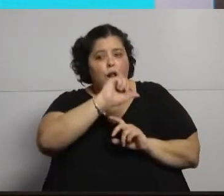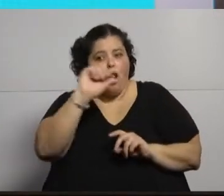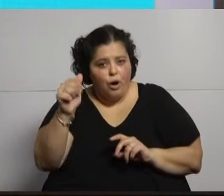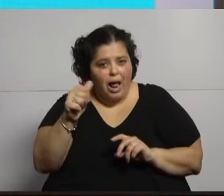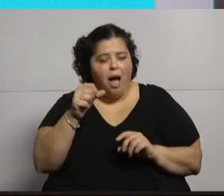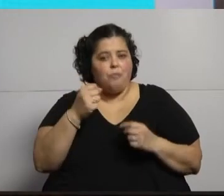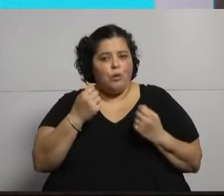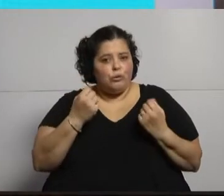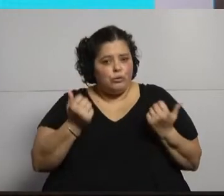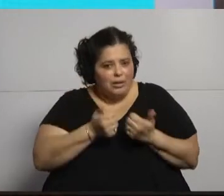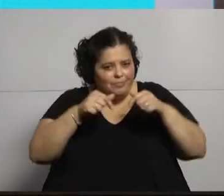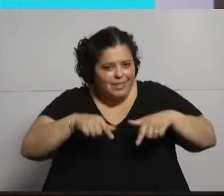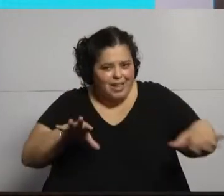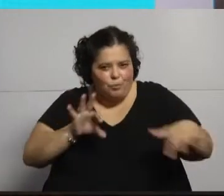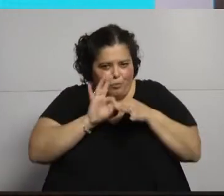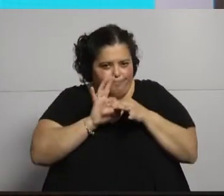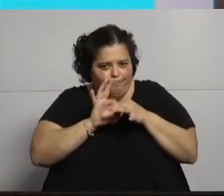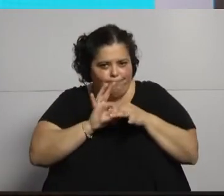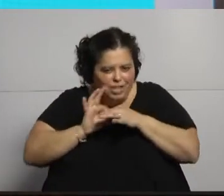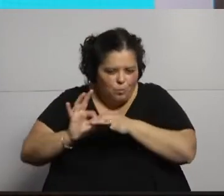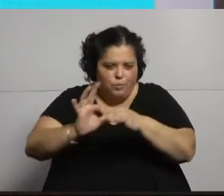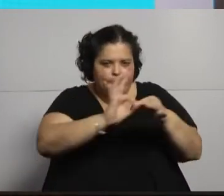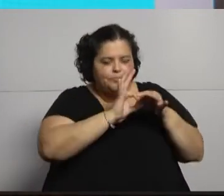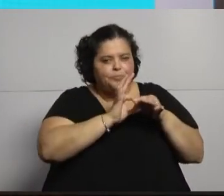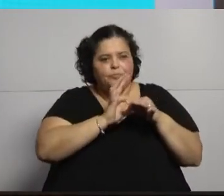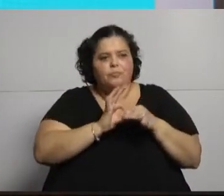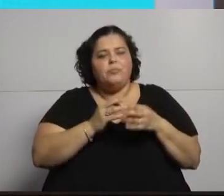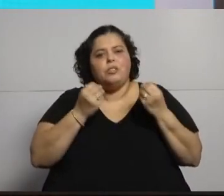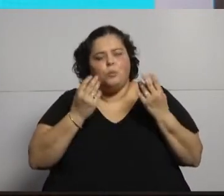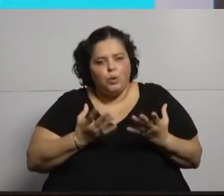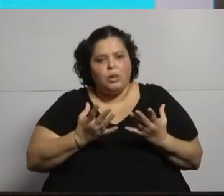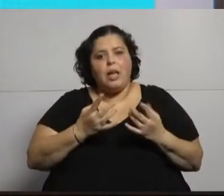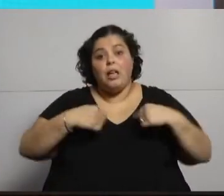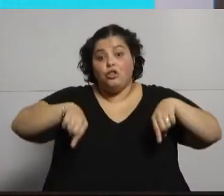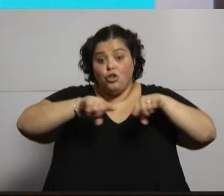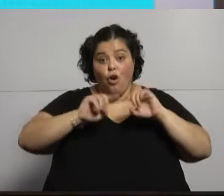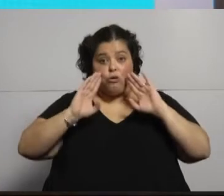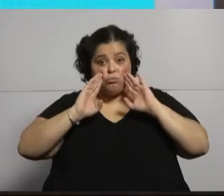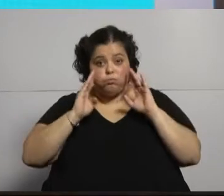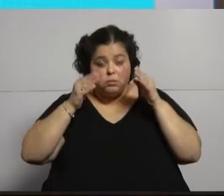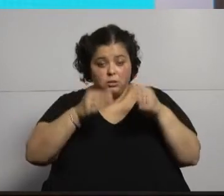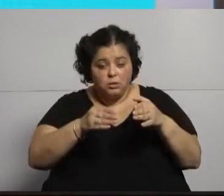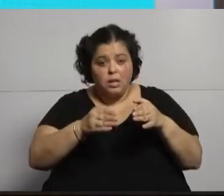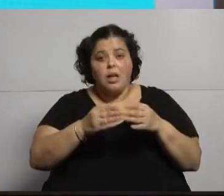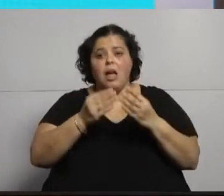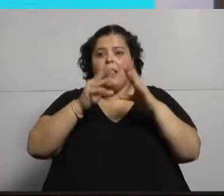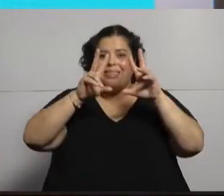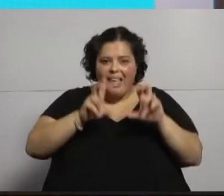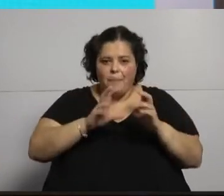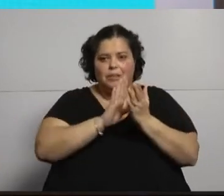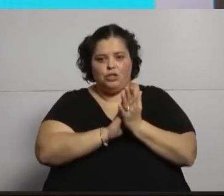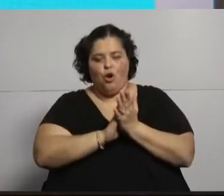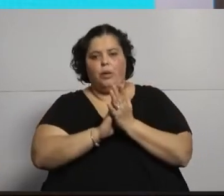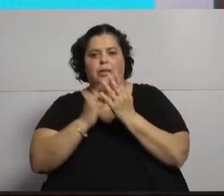en Bogotá habíamos tenido como un enfoque muy sectorializado de la administración. Cada uno de los sectores, los temas de salud, los